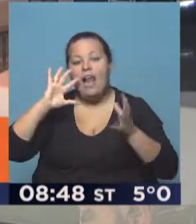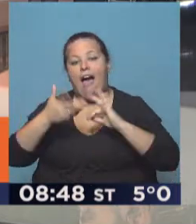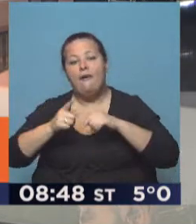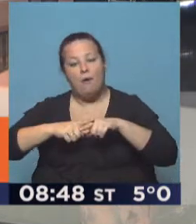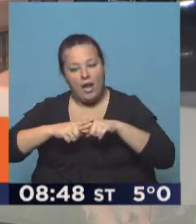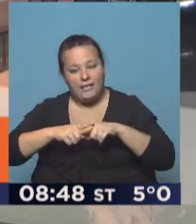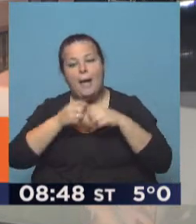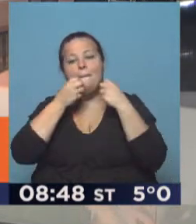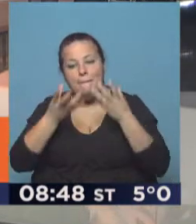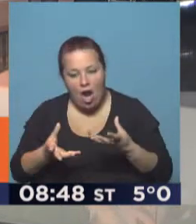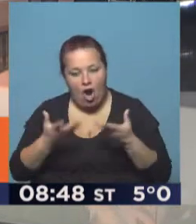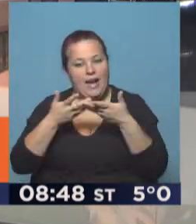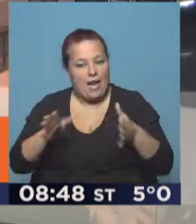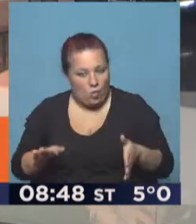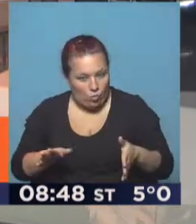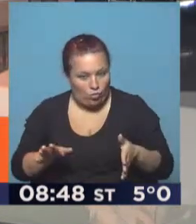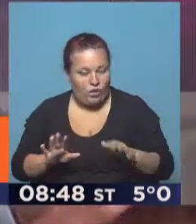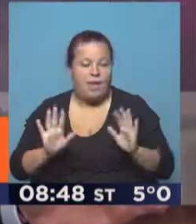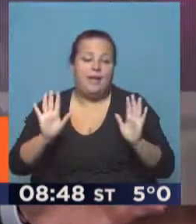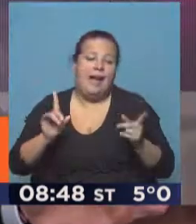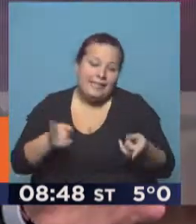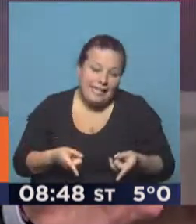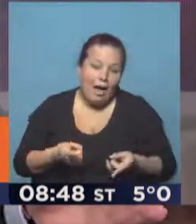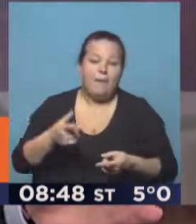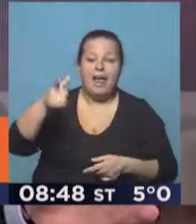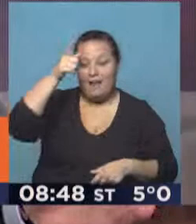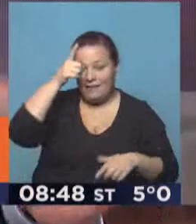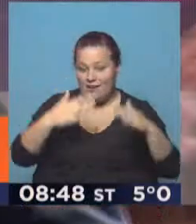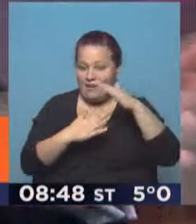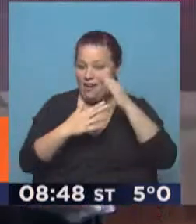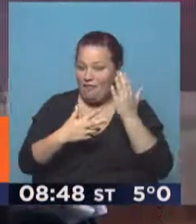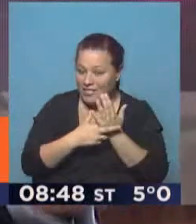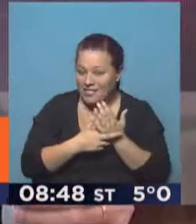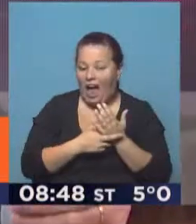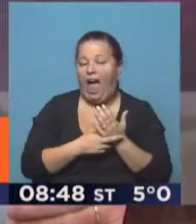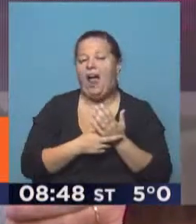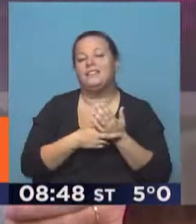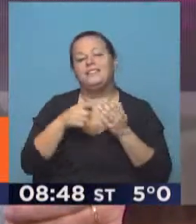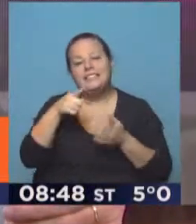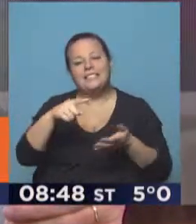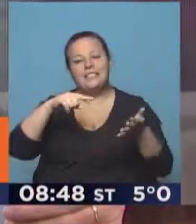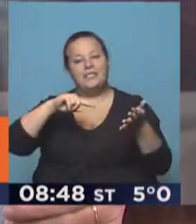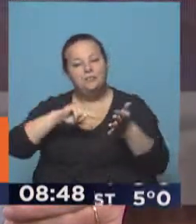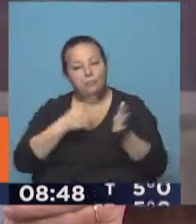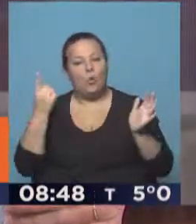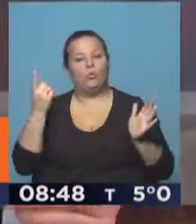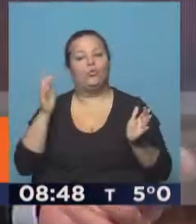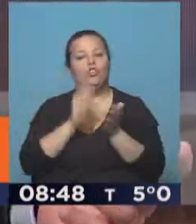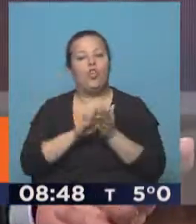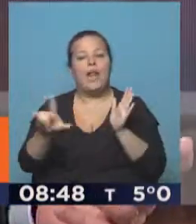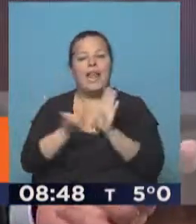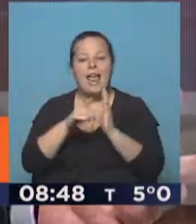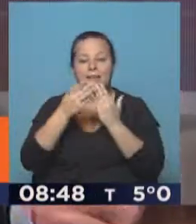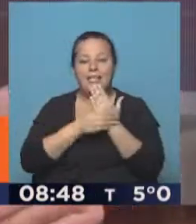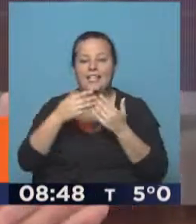políticamente sería sano que lo hiciese. También la procuradora, ahí hay un problema, en la ley del